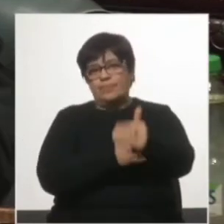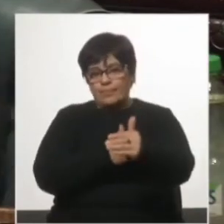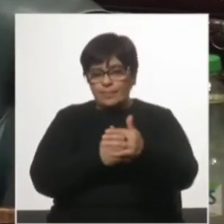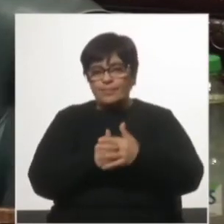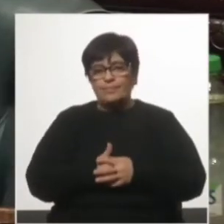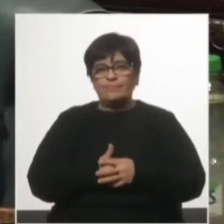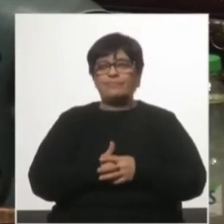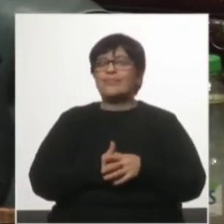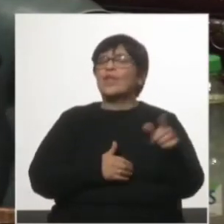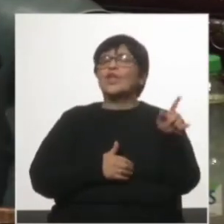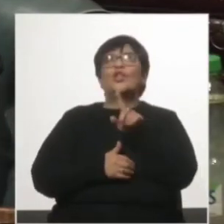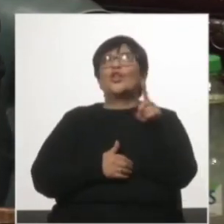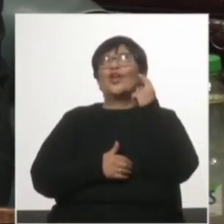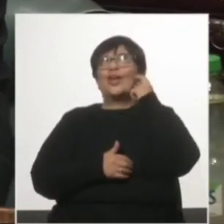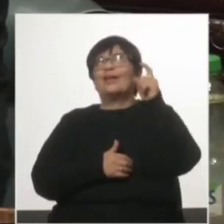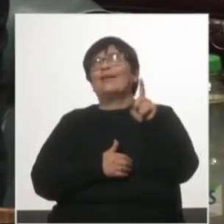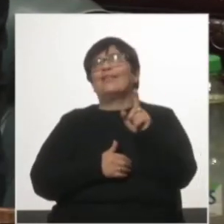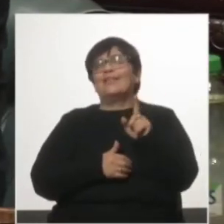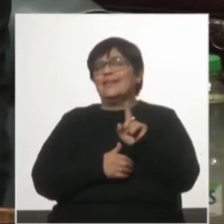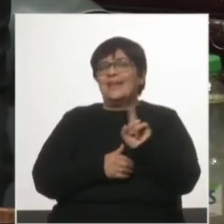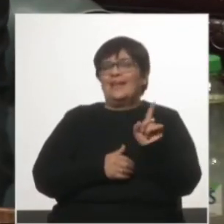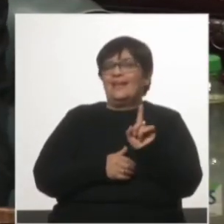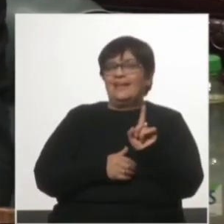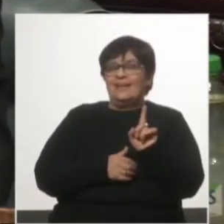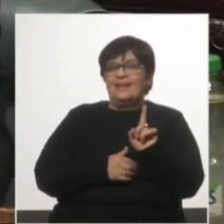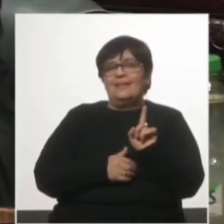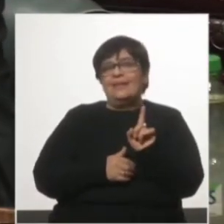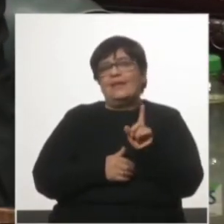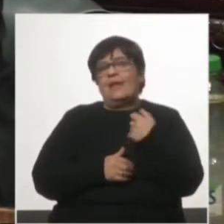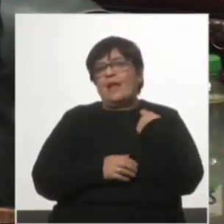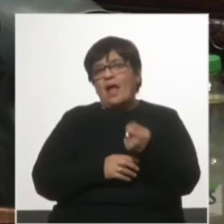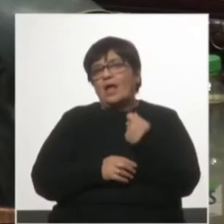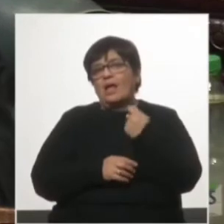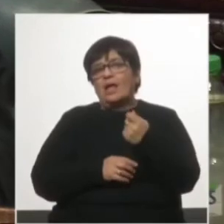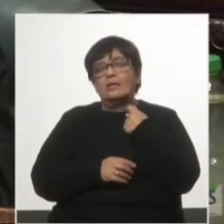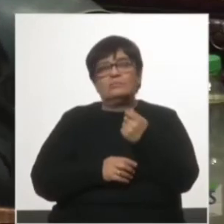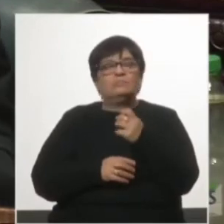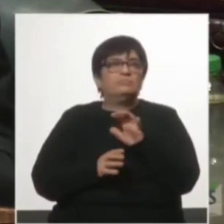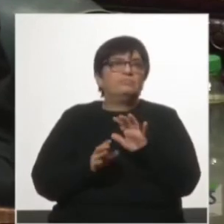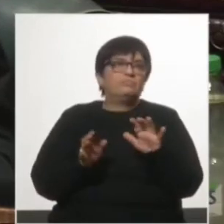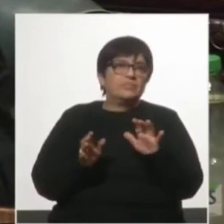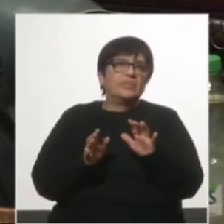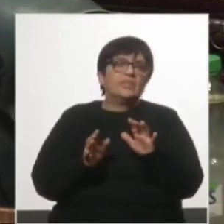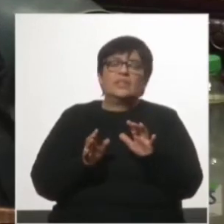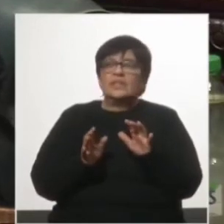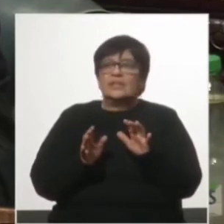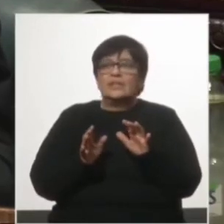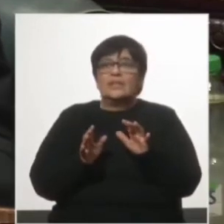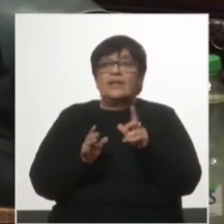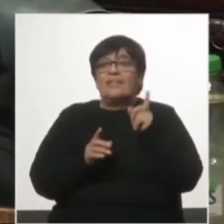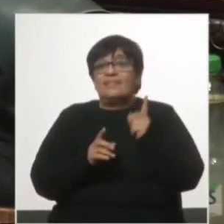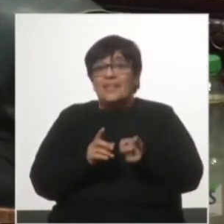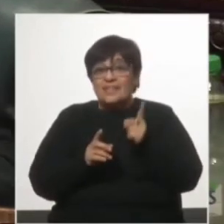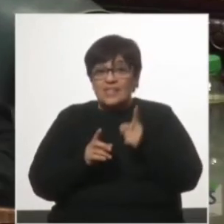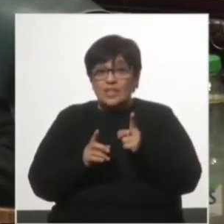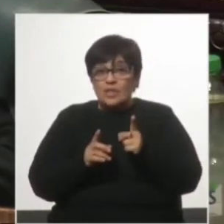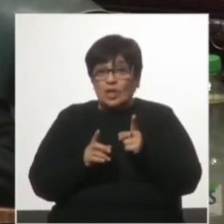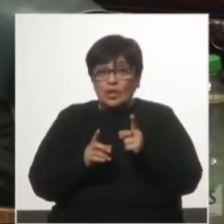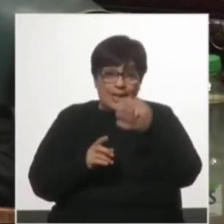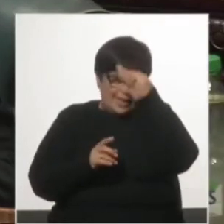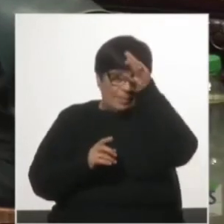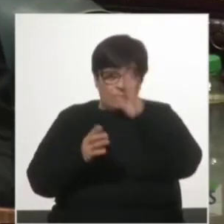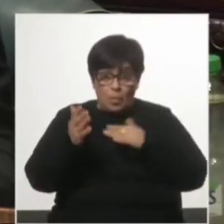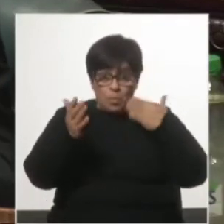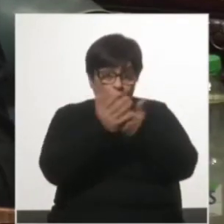Y no la idea de que volcar recursos para tener medidas, que es el GACH el que las